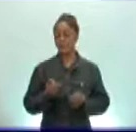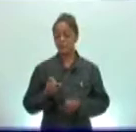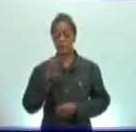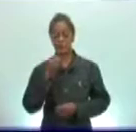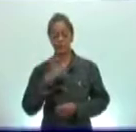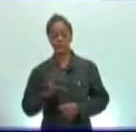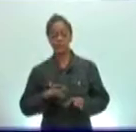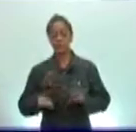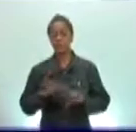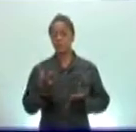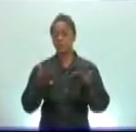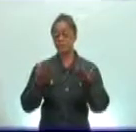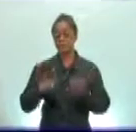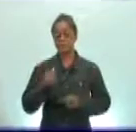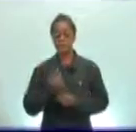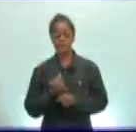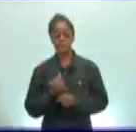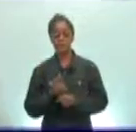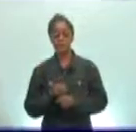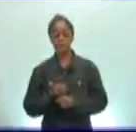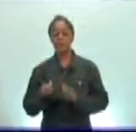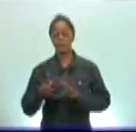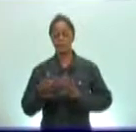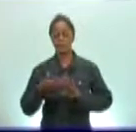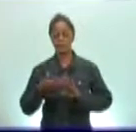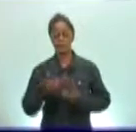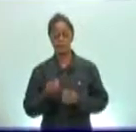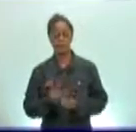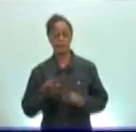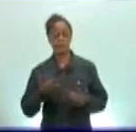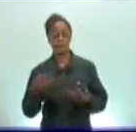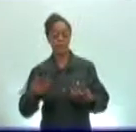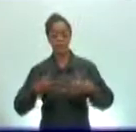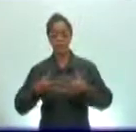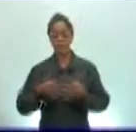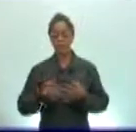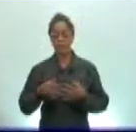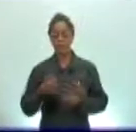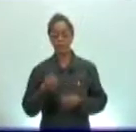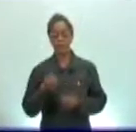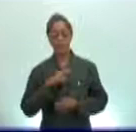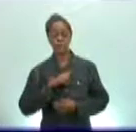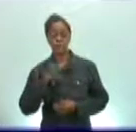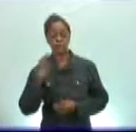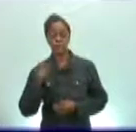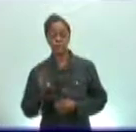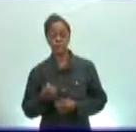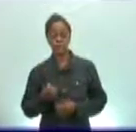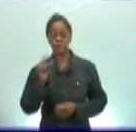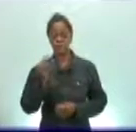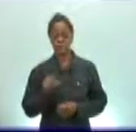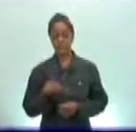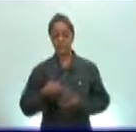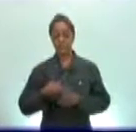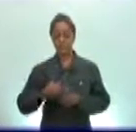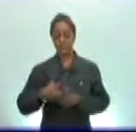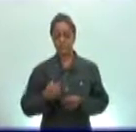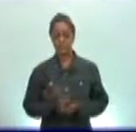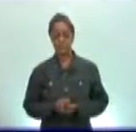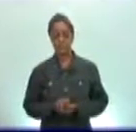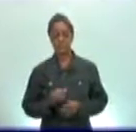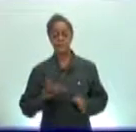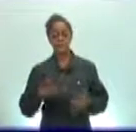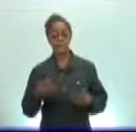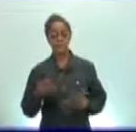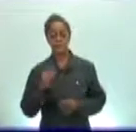están desarrollando en el trabajo con la asignatura, que es relacionado con la valoración de figuras históricas. Cuando ustedes